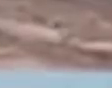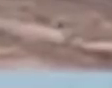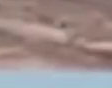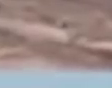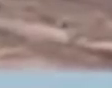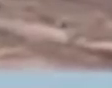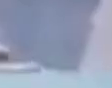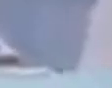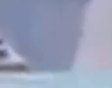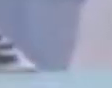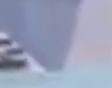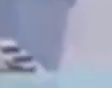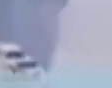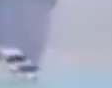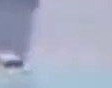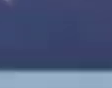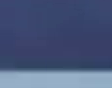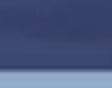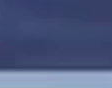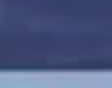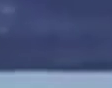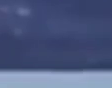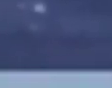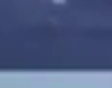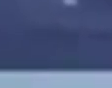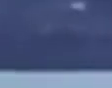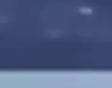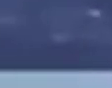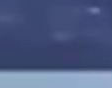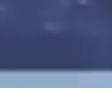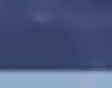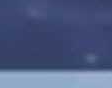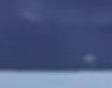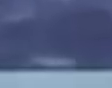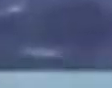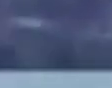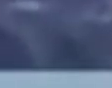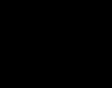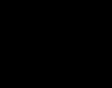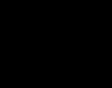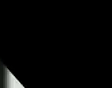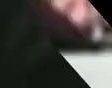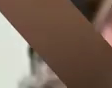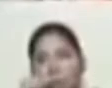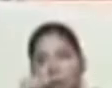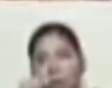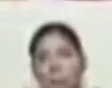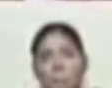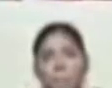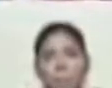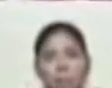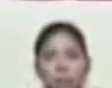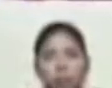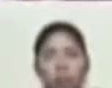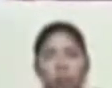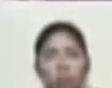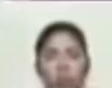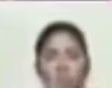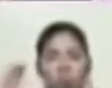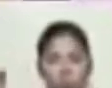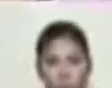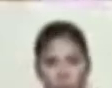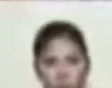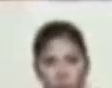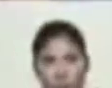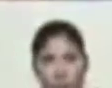esto, porque Nicolás Maduro, el dictador de Venezuela, como es de conocimiento, señores, se ha estado equipando con vehículos militares y armamento, los cuales sabemos le ha comprado a los